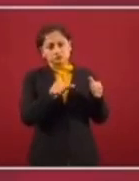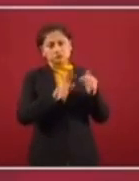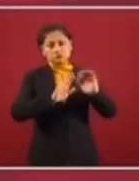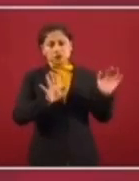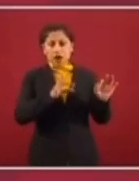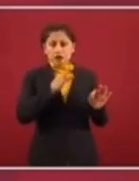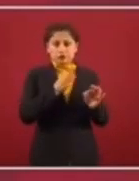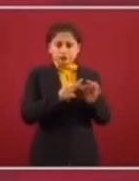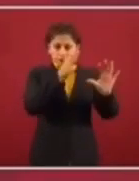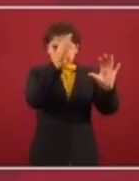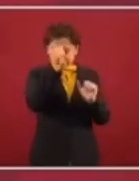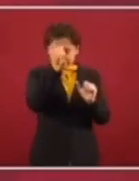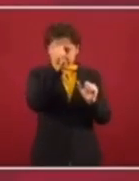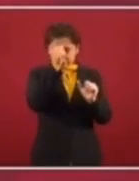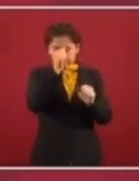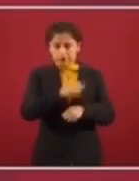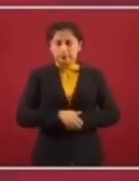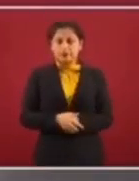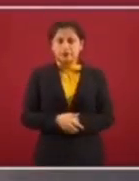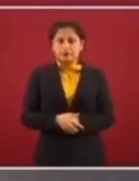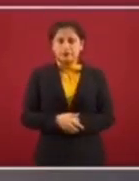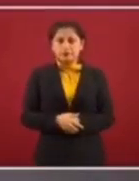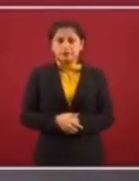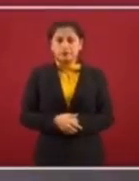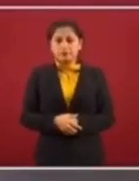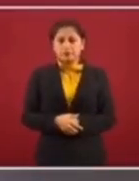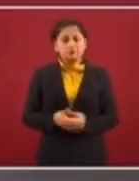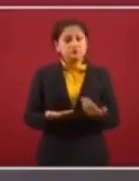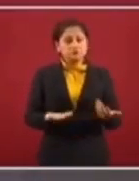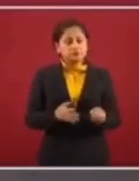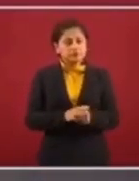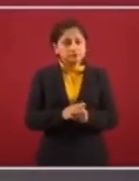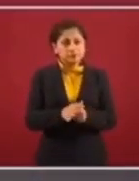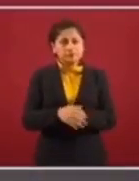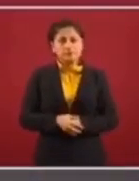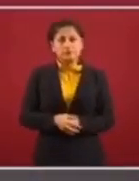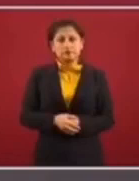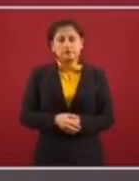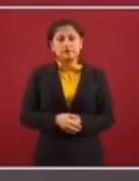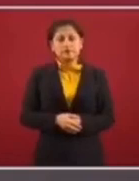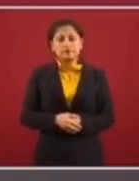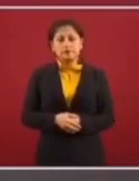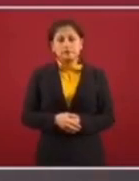primera plática que no se va a